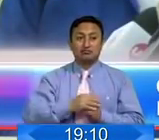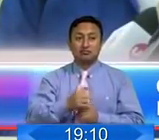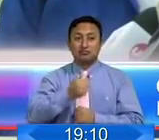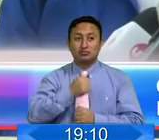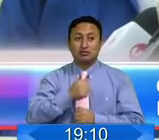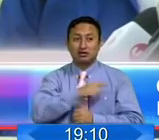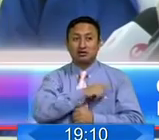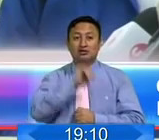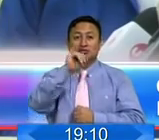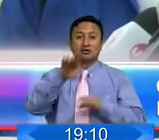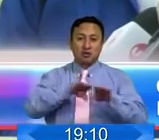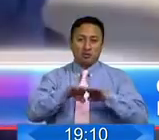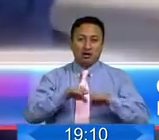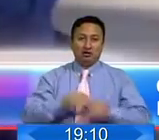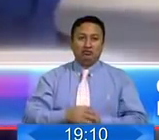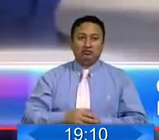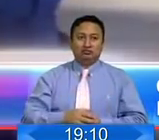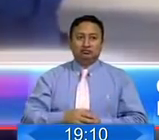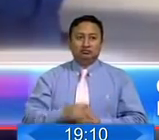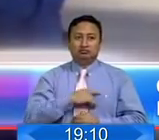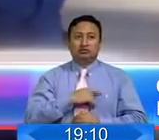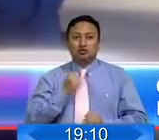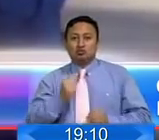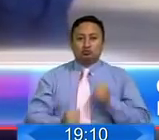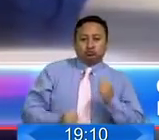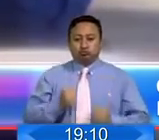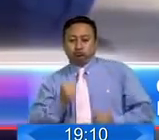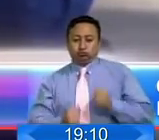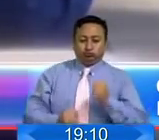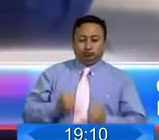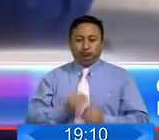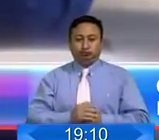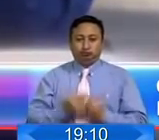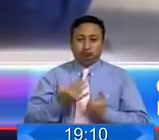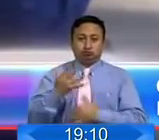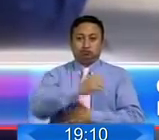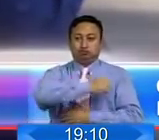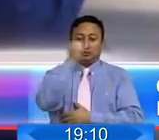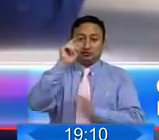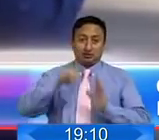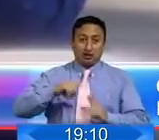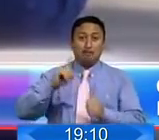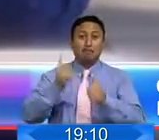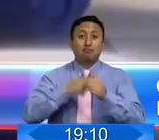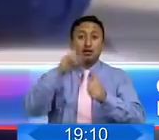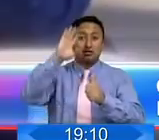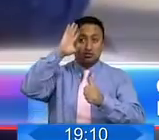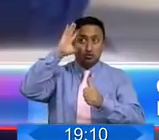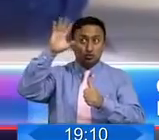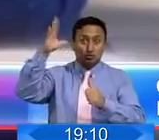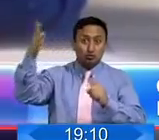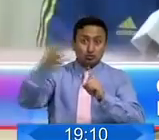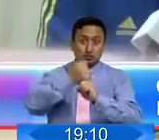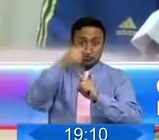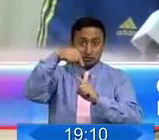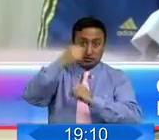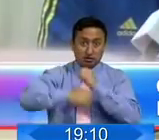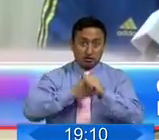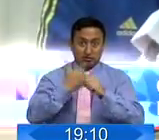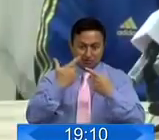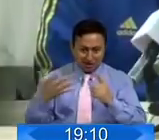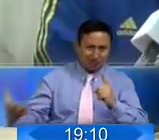natal Ibarra. La marchista asegura que con esta victoria cumplió uno de sus sueños trazados para este año. Estoy muy